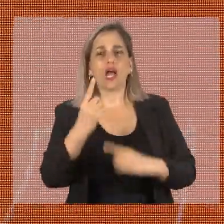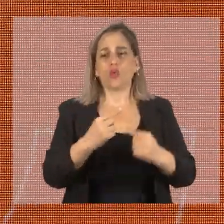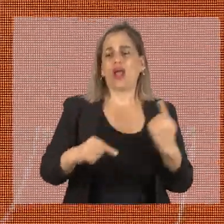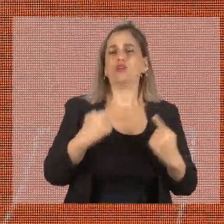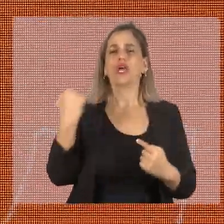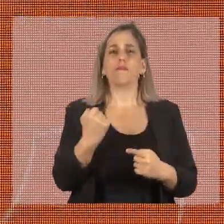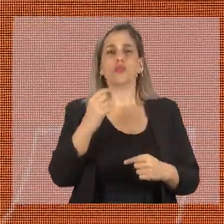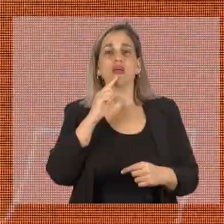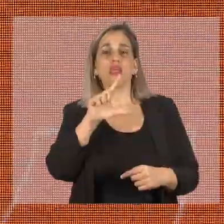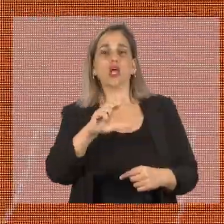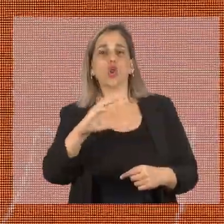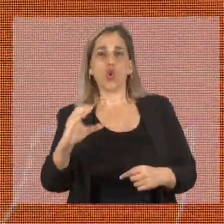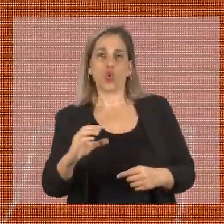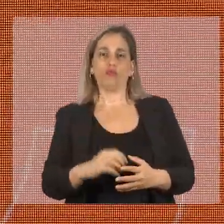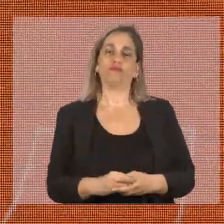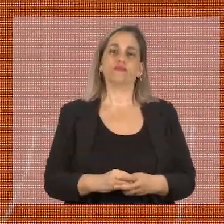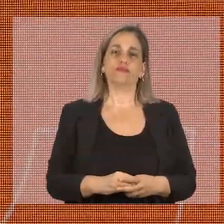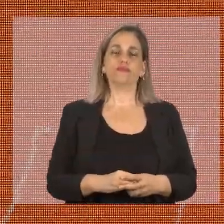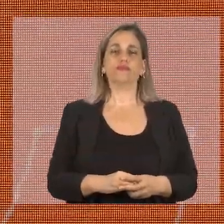Algunos hitos importantes.